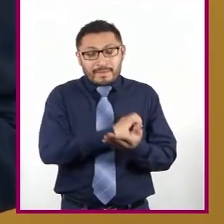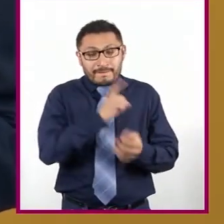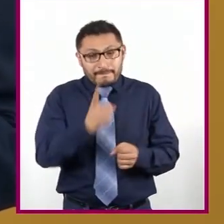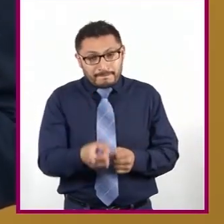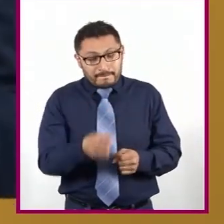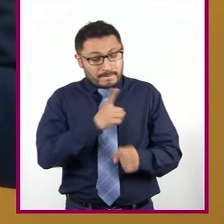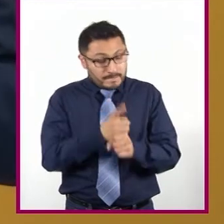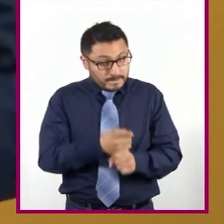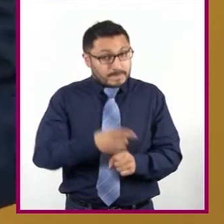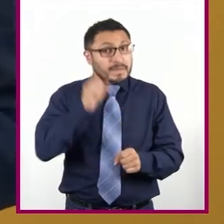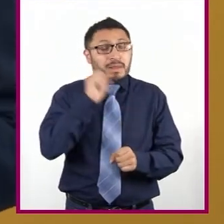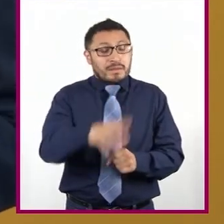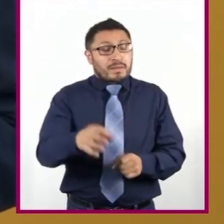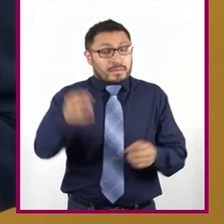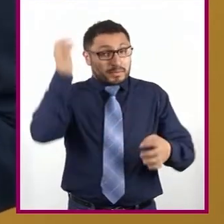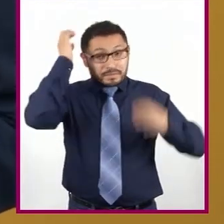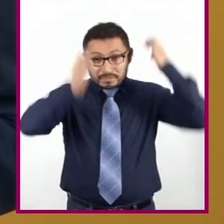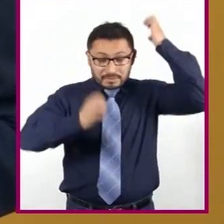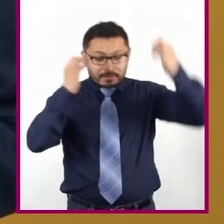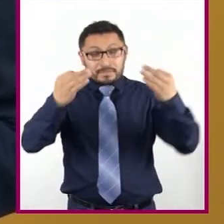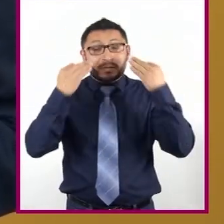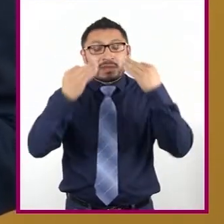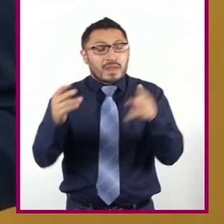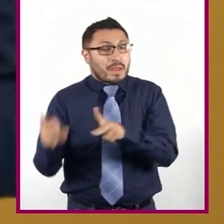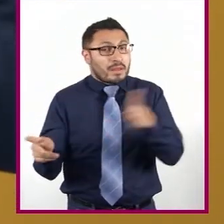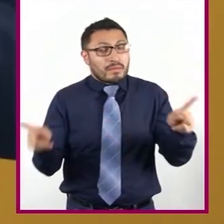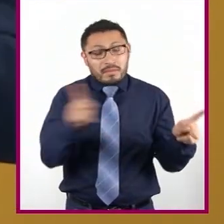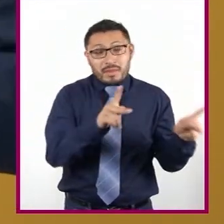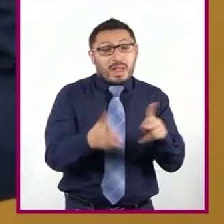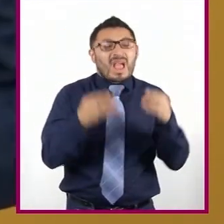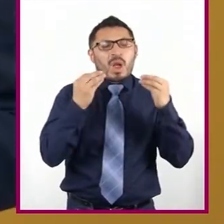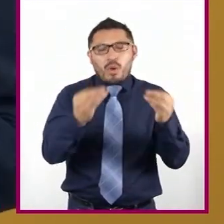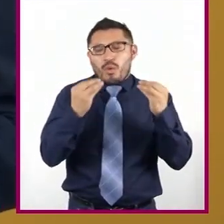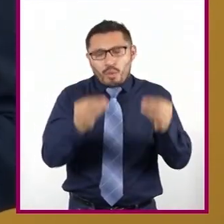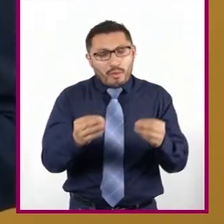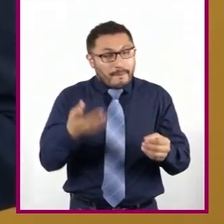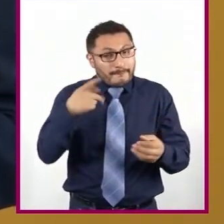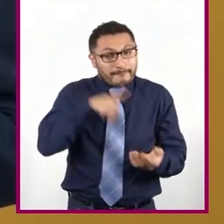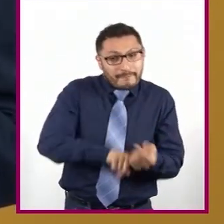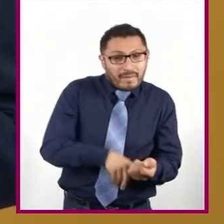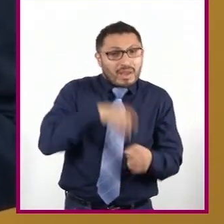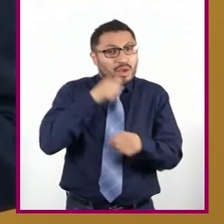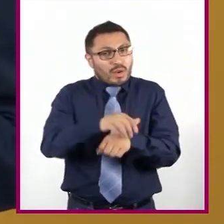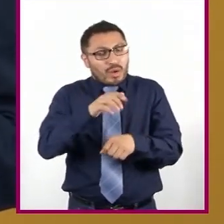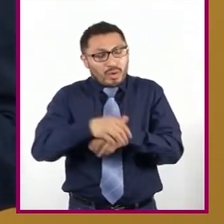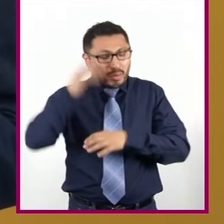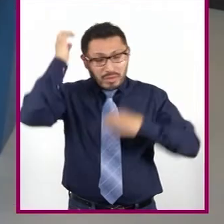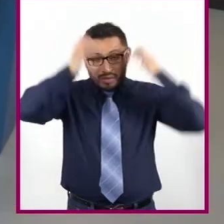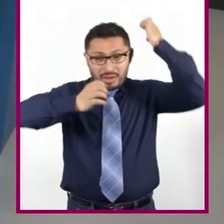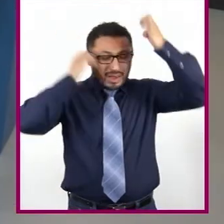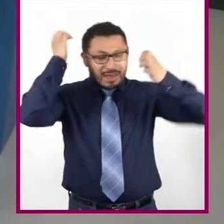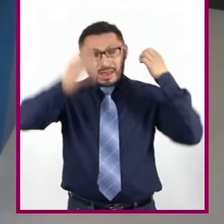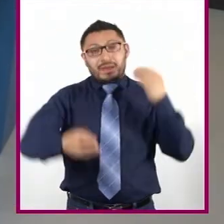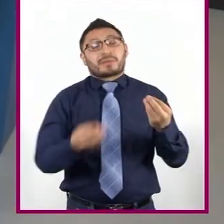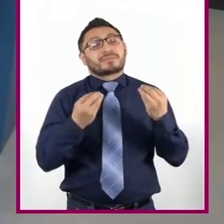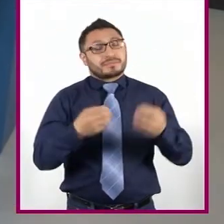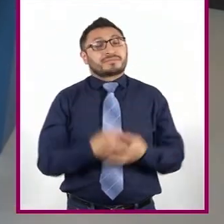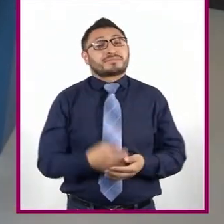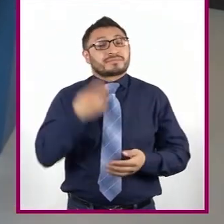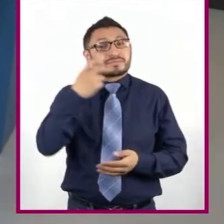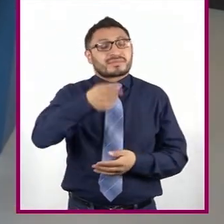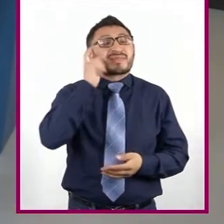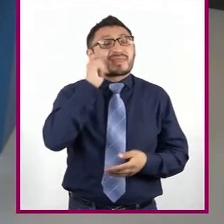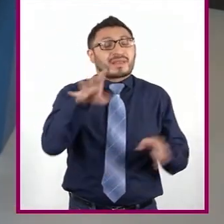mismo evento, observamos que son muy parecidas cuando el número de eventos es considerable. Esto